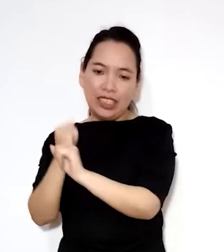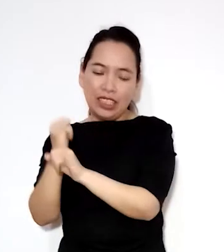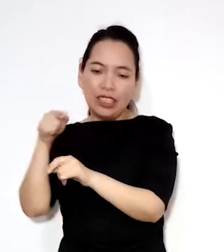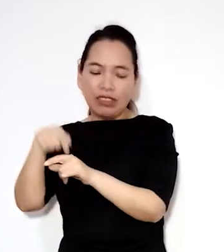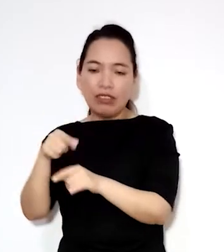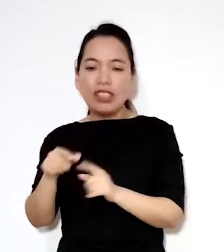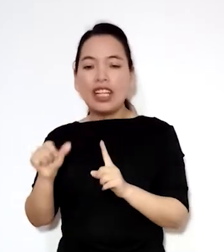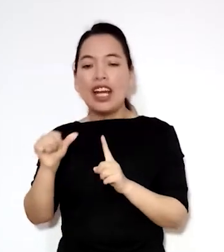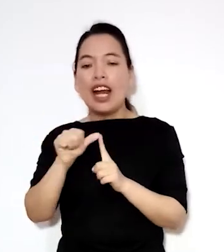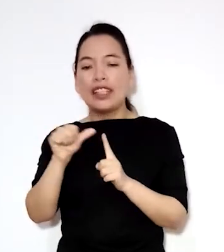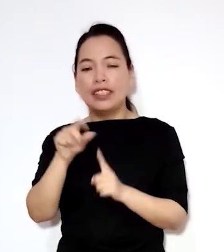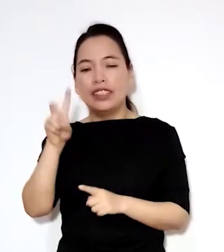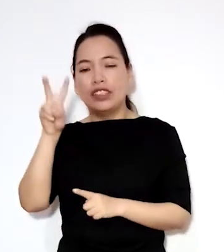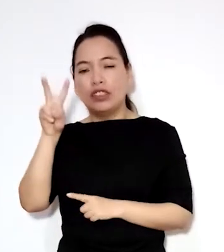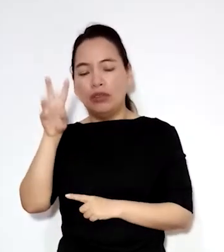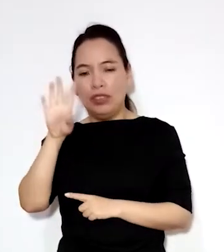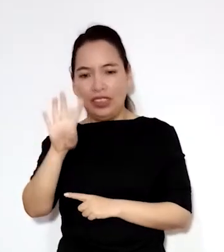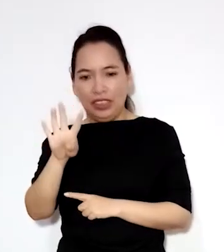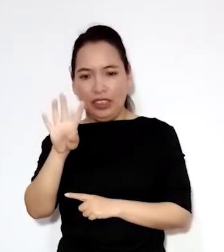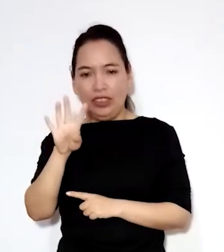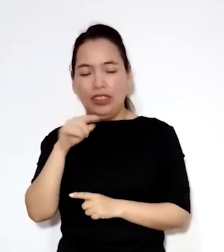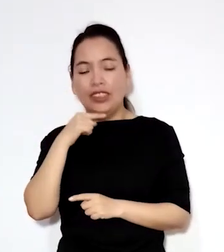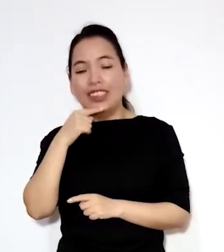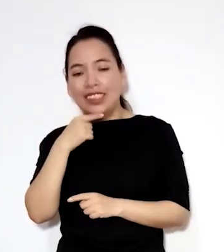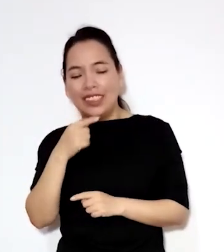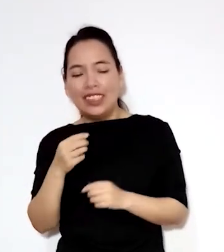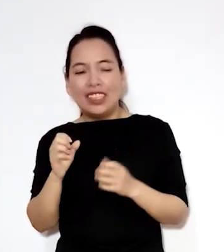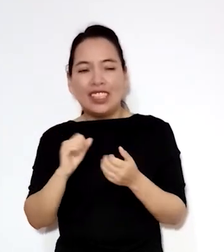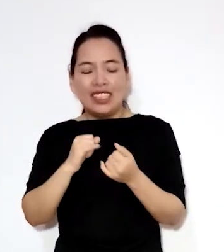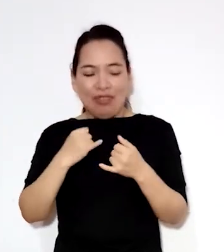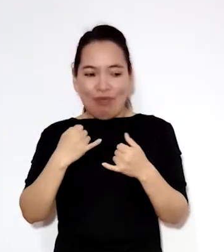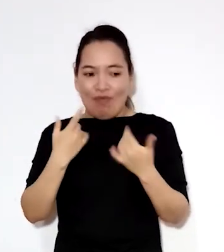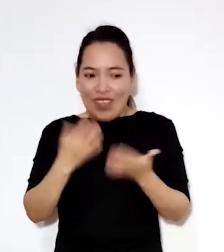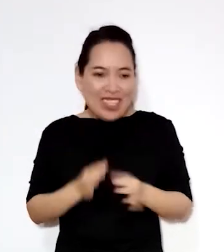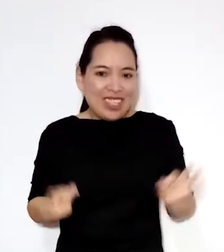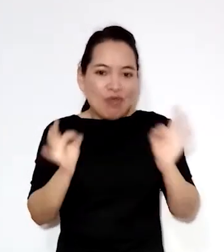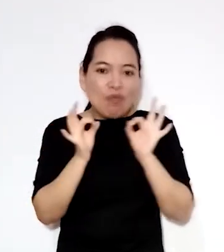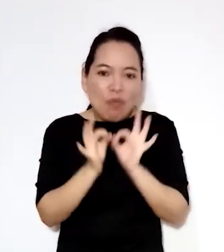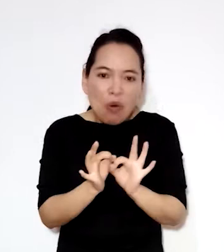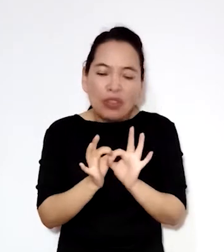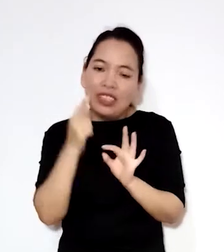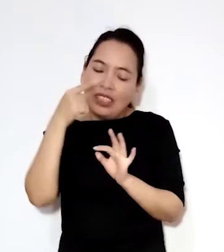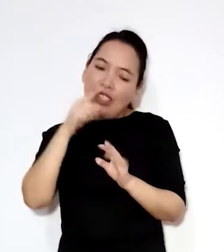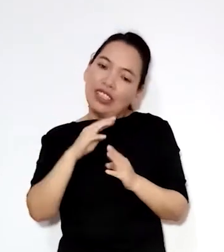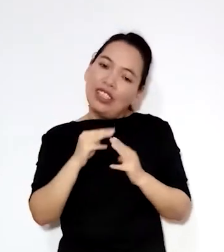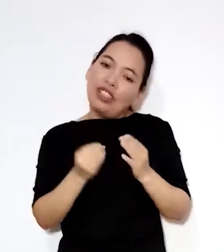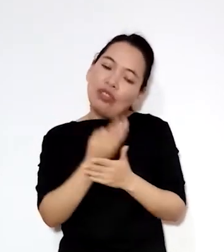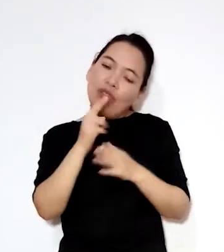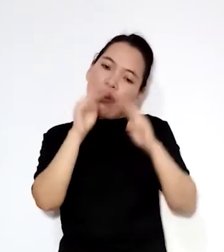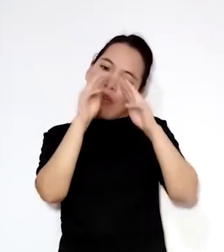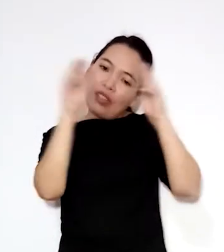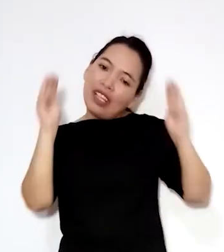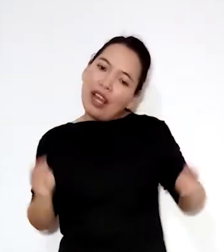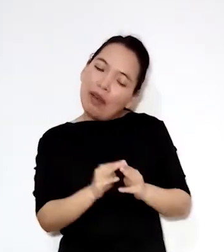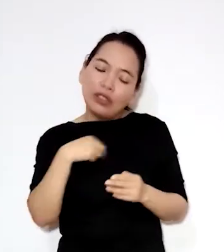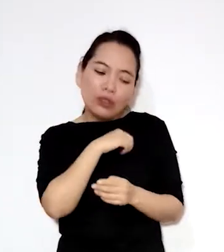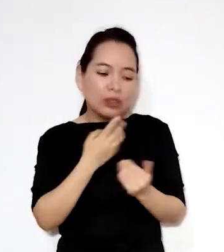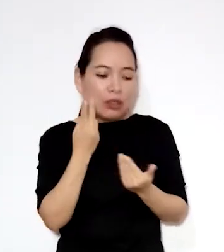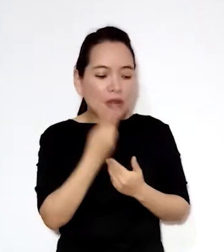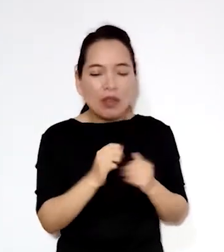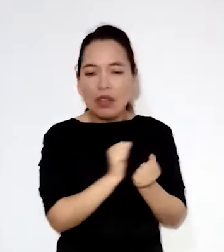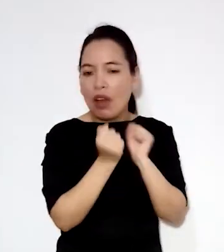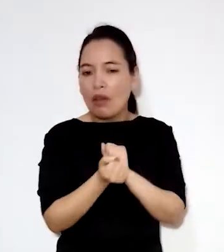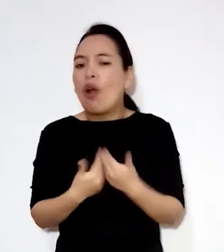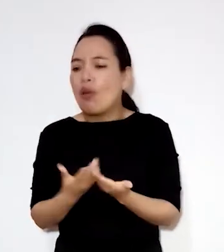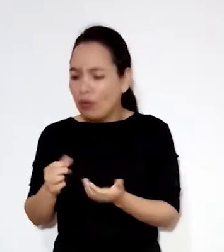las Personas con Discapacidad, cómo ha avanzado el cambio de paradigma que la Convención y sobre todo en el caso que nos ocupa el